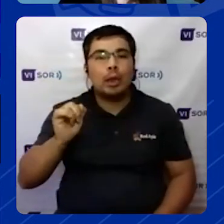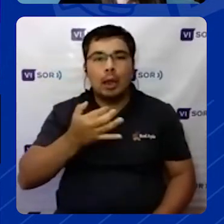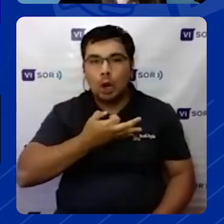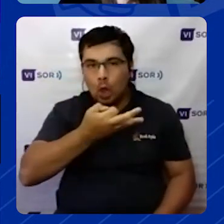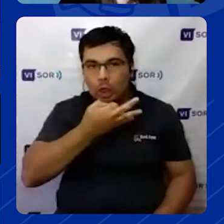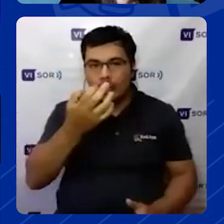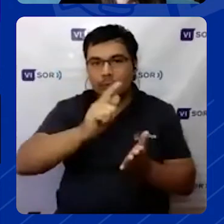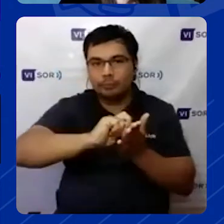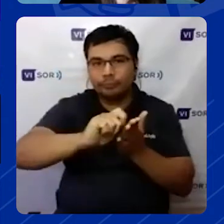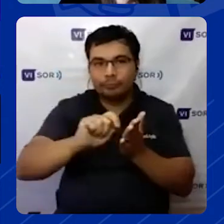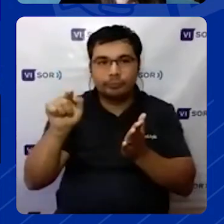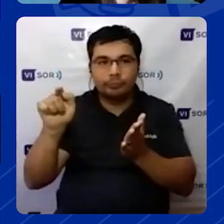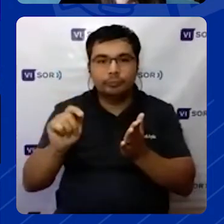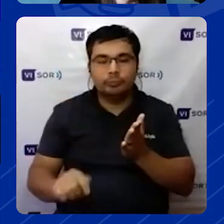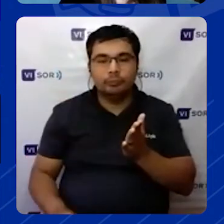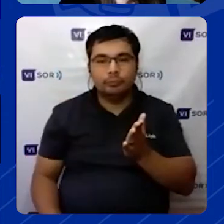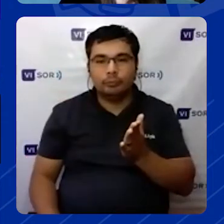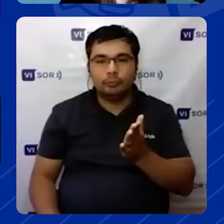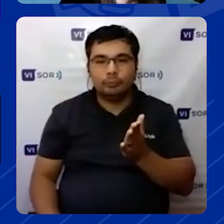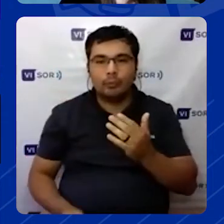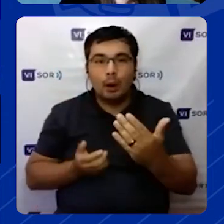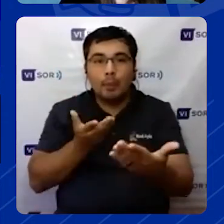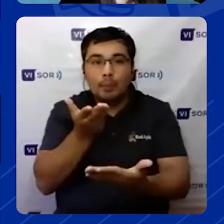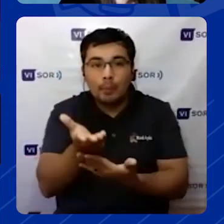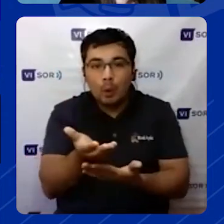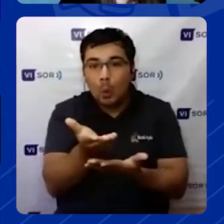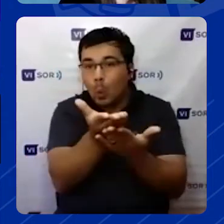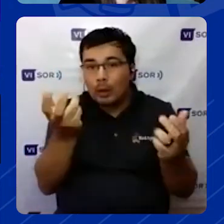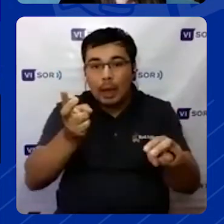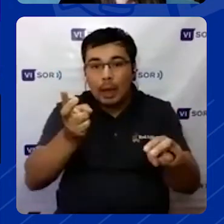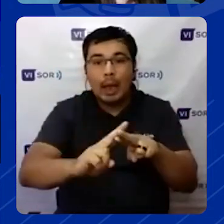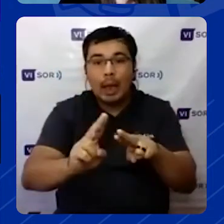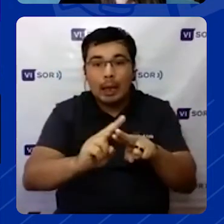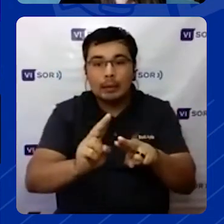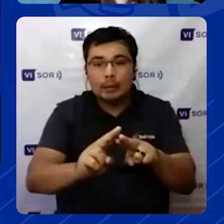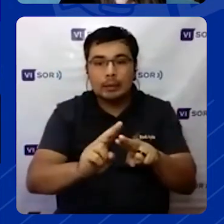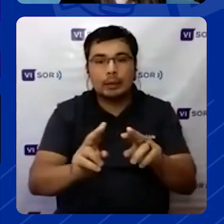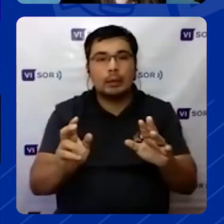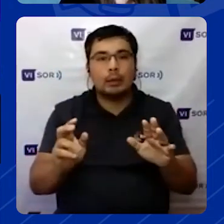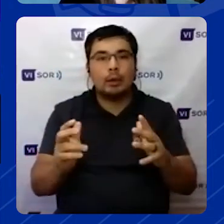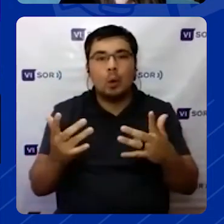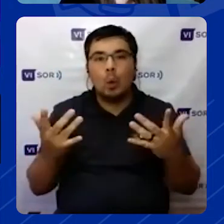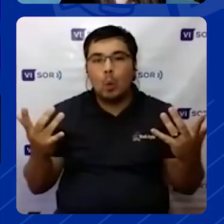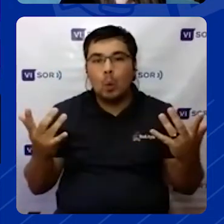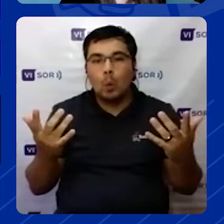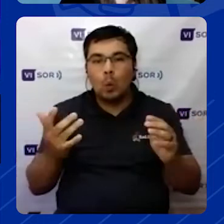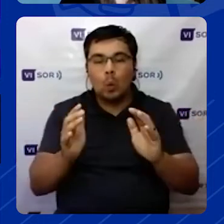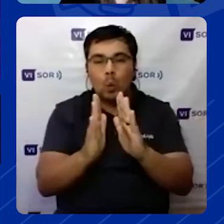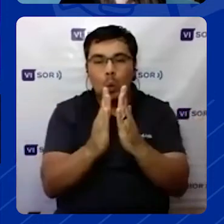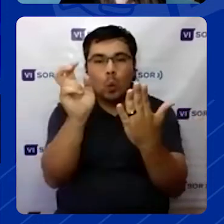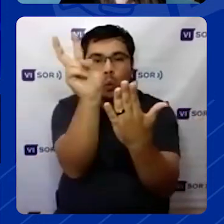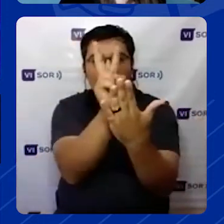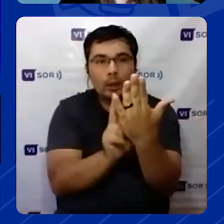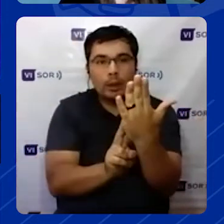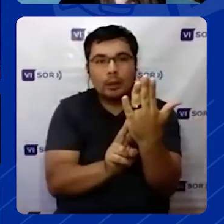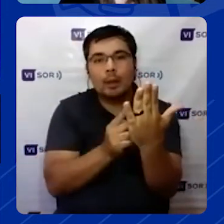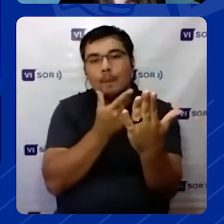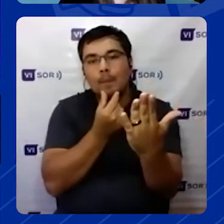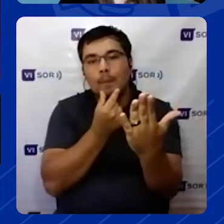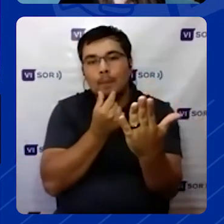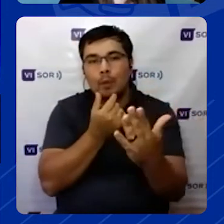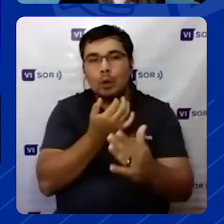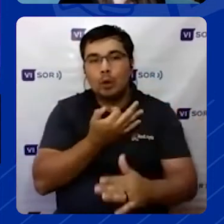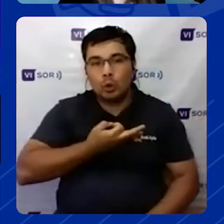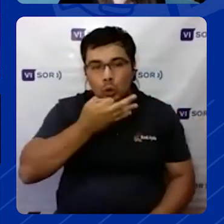que, por supuesto, sea más ligero, porque cuando vi una vez un libro de texto, digo, ojo, pobres alumnos,